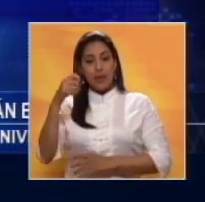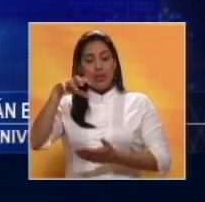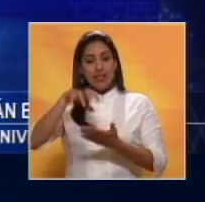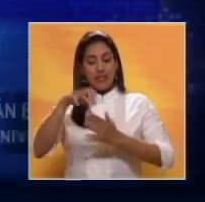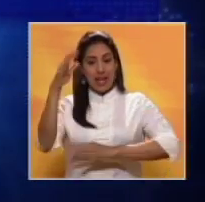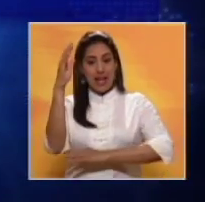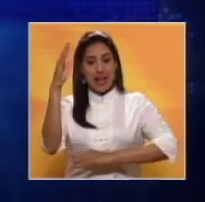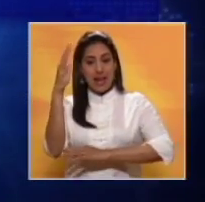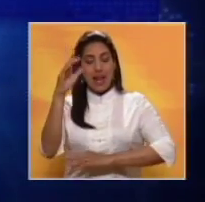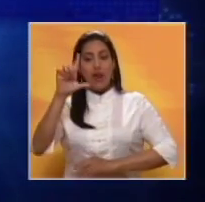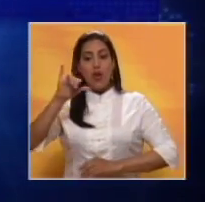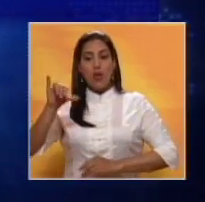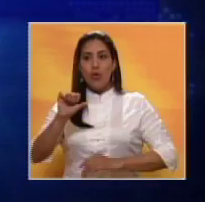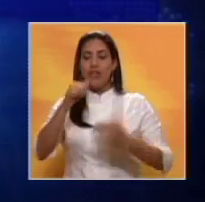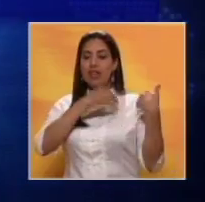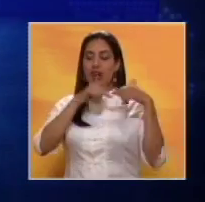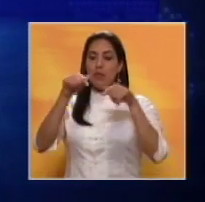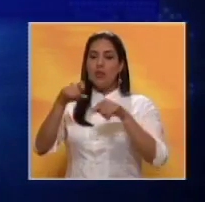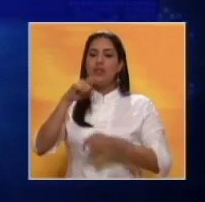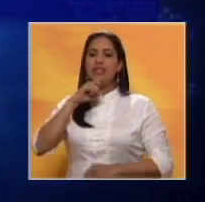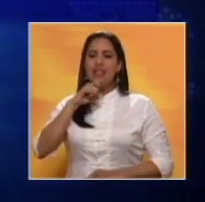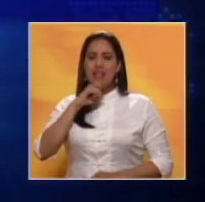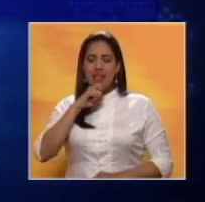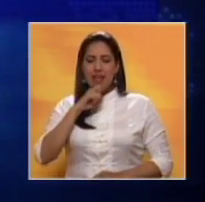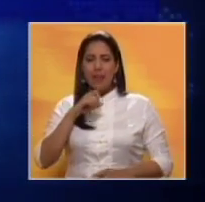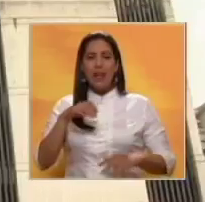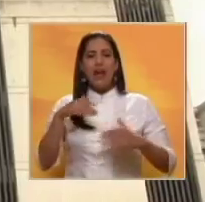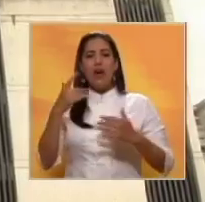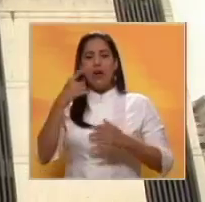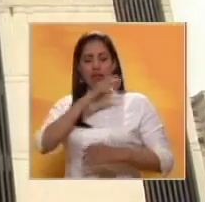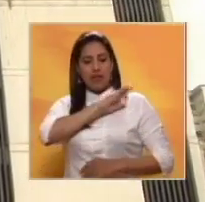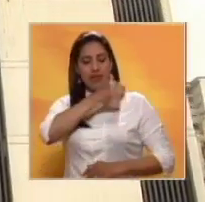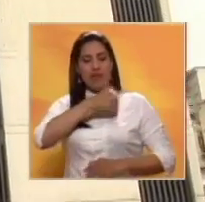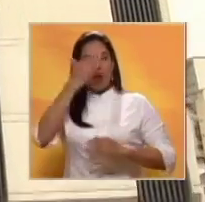estado Lara, Luis Florido, atribuyó la responsabilidad de lo ocurrido